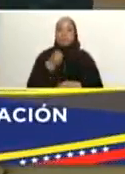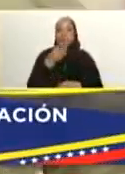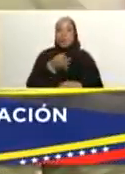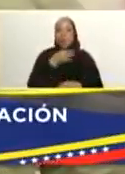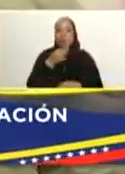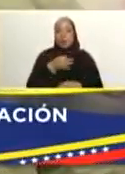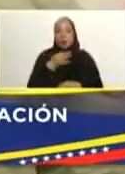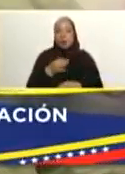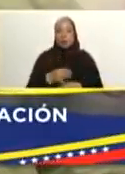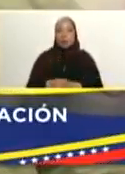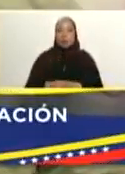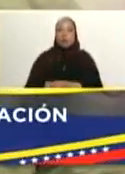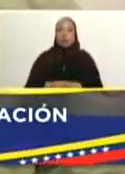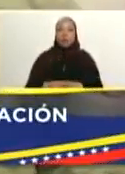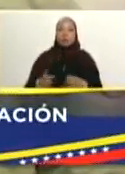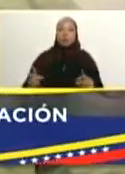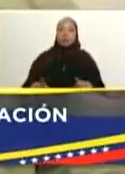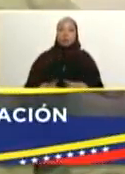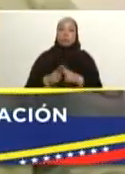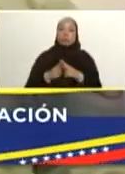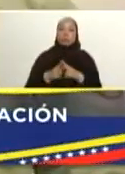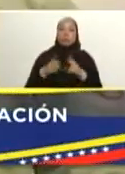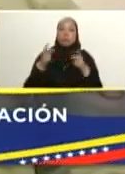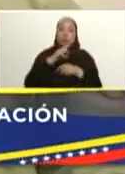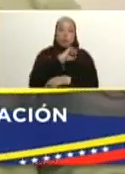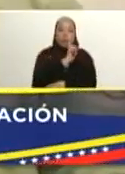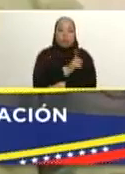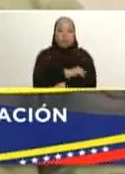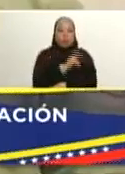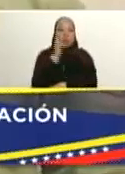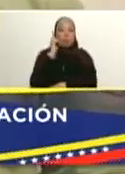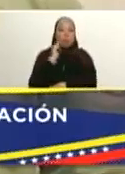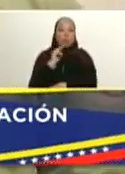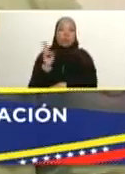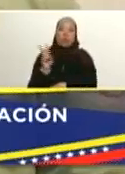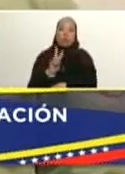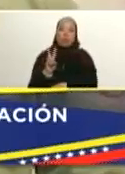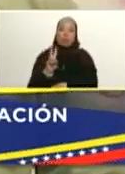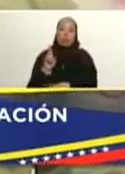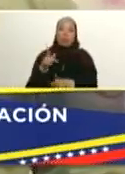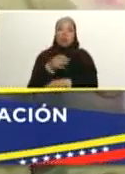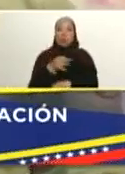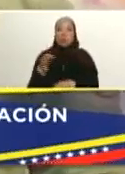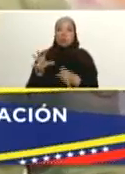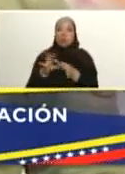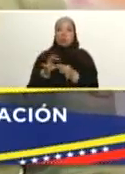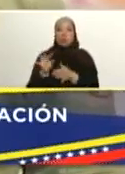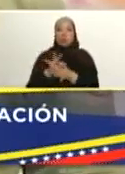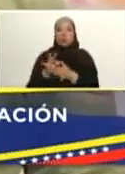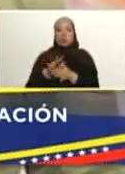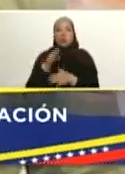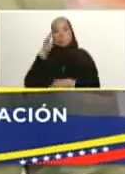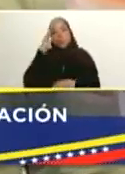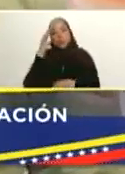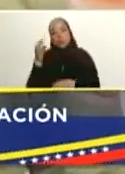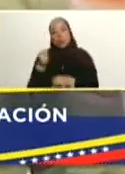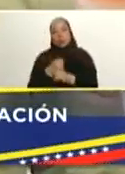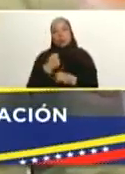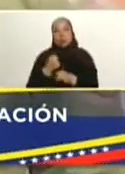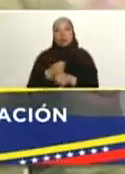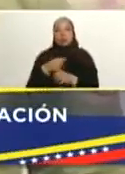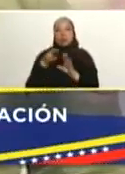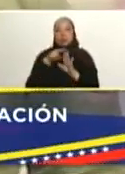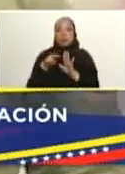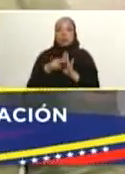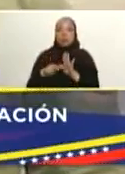jefe. Aquí nos encontramos la Fuerza Armada Nacional Bolivariana en perfecta fusión cívico-militar, cumpliendo